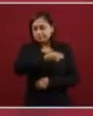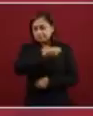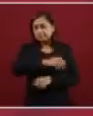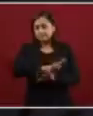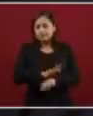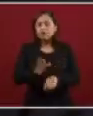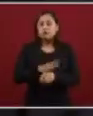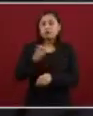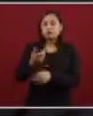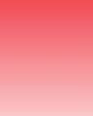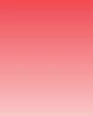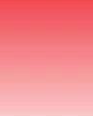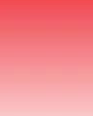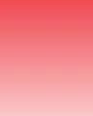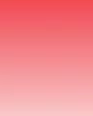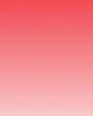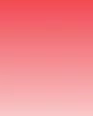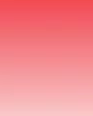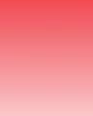licenciada olga sánchez cordero